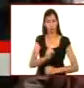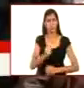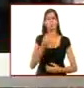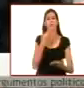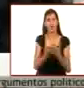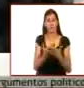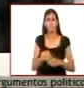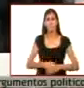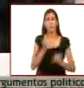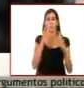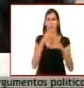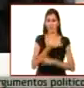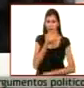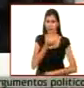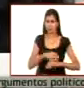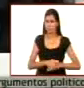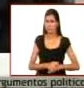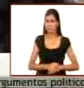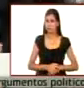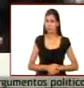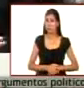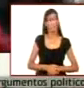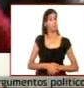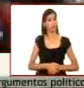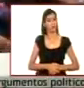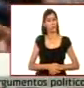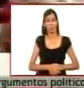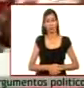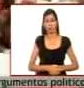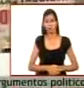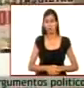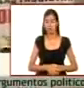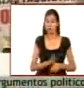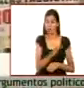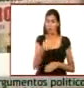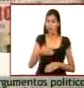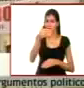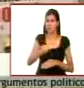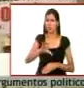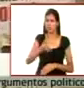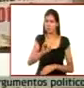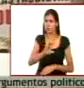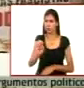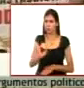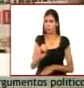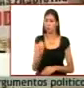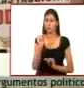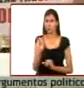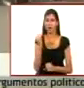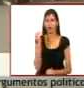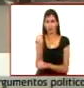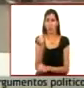nos retiramos. Buenas tardes. Cabe destacar que durante la Cuarta República, en la esquina del Chorro, fue asesinado el joven Sergio Rodríguez, quien no